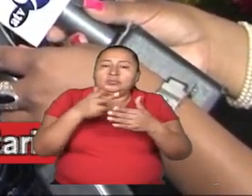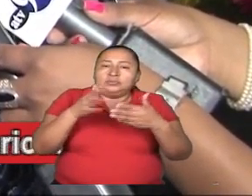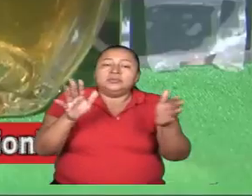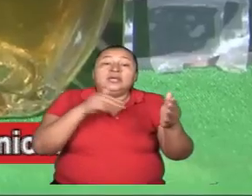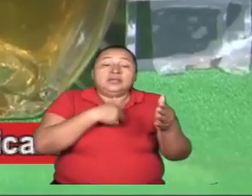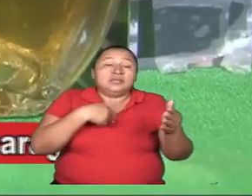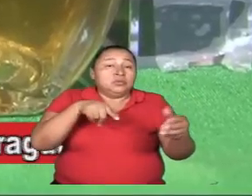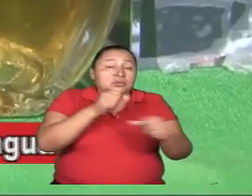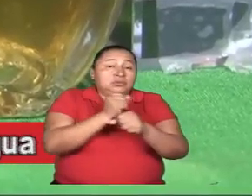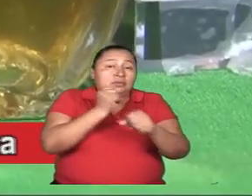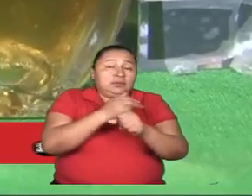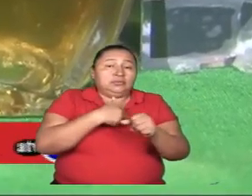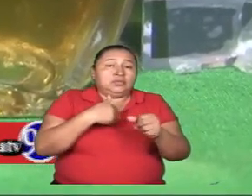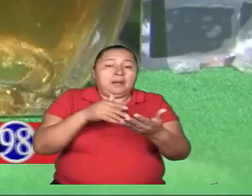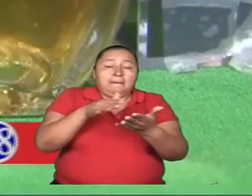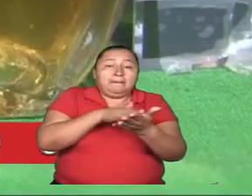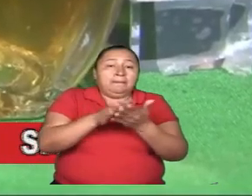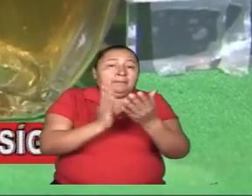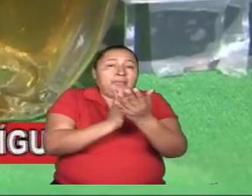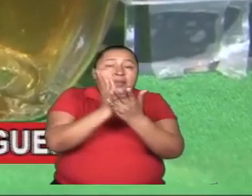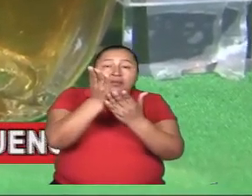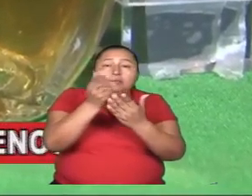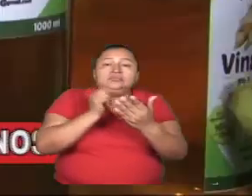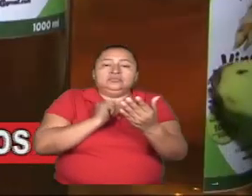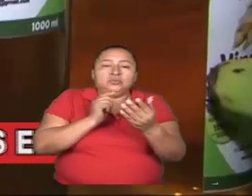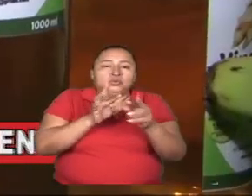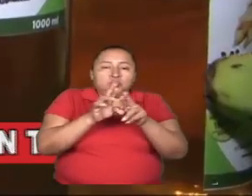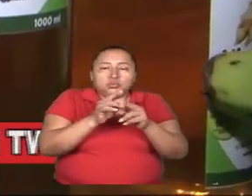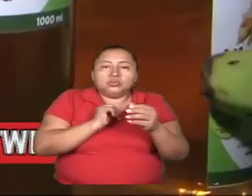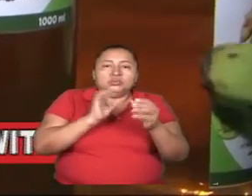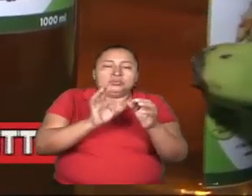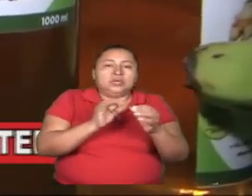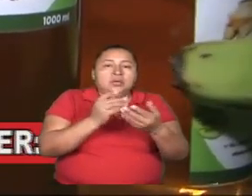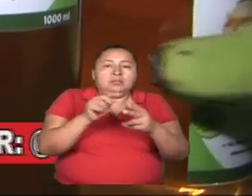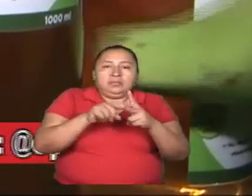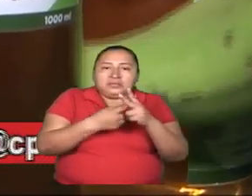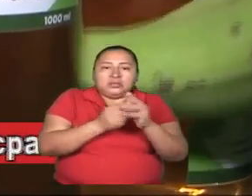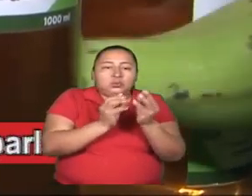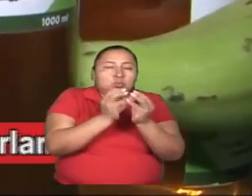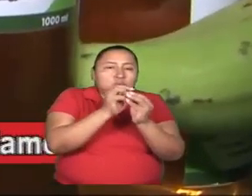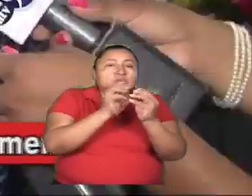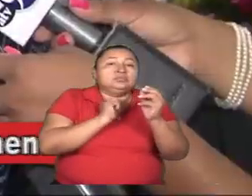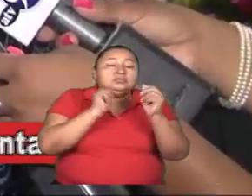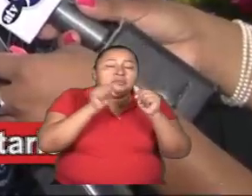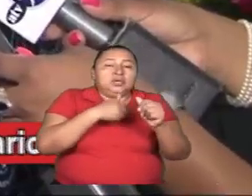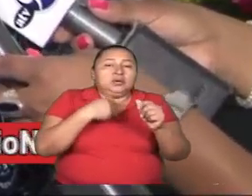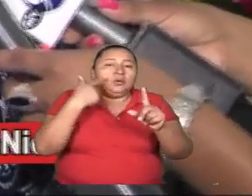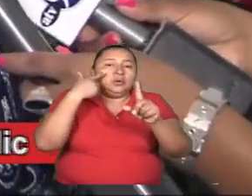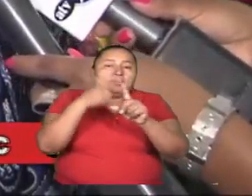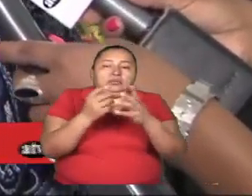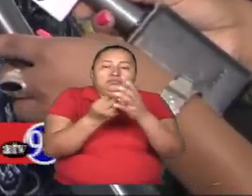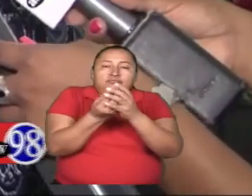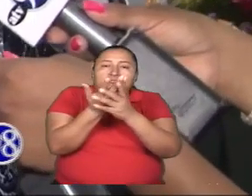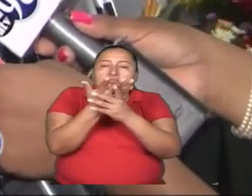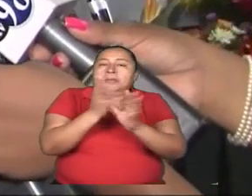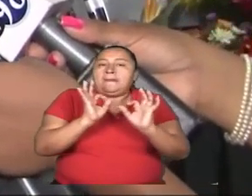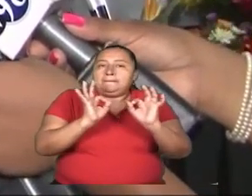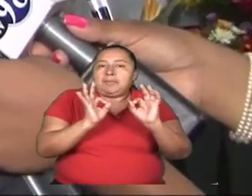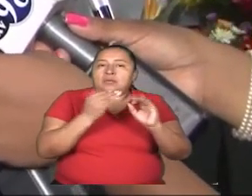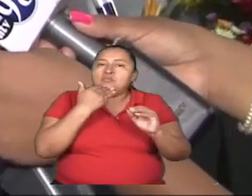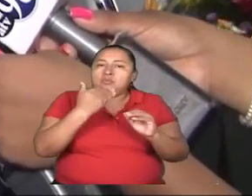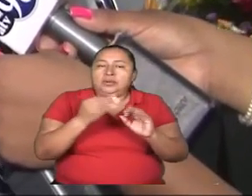produciendo plátano in vitro, tejidos, ¿verdad?, a partir de tejidos, con el objetivo de obtener plantas sanas y de calidad,